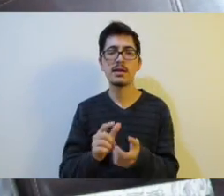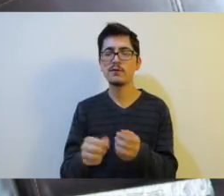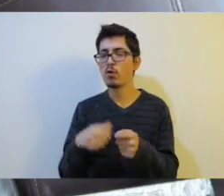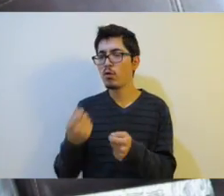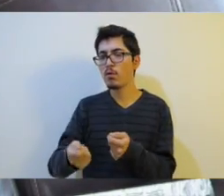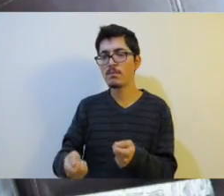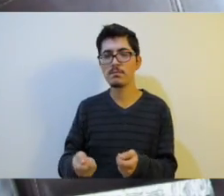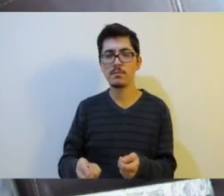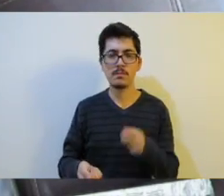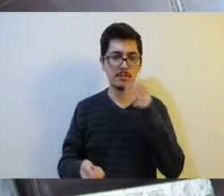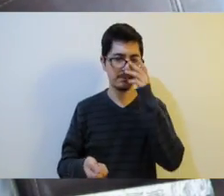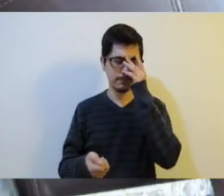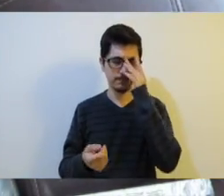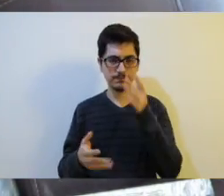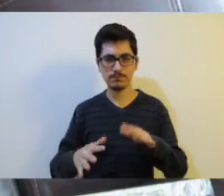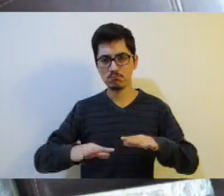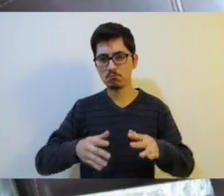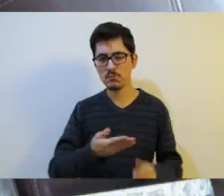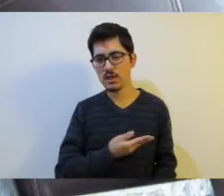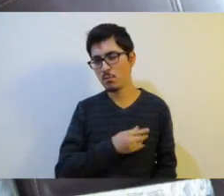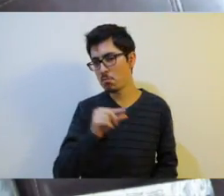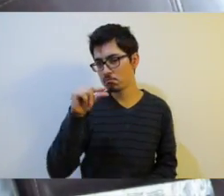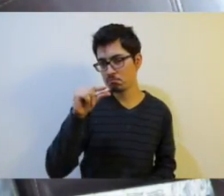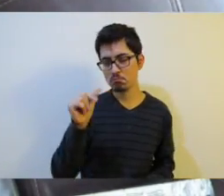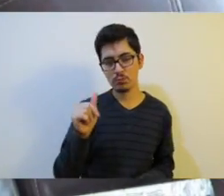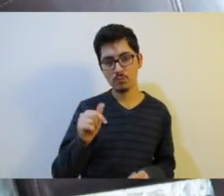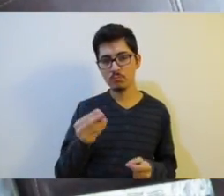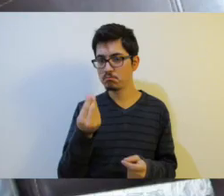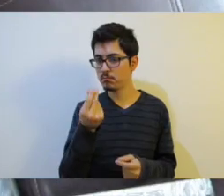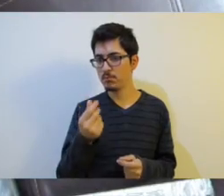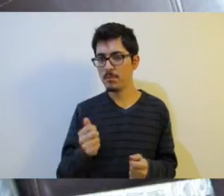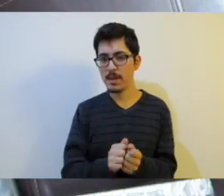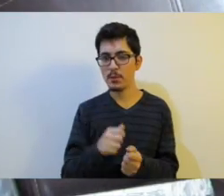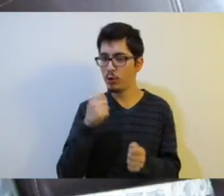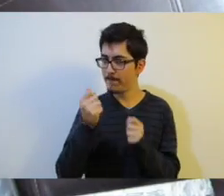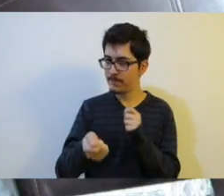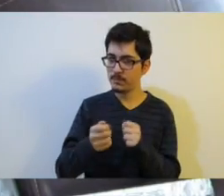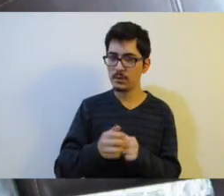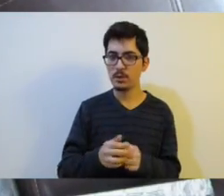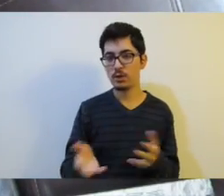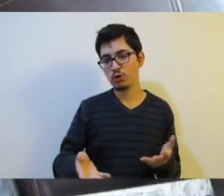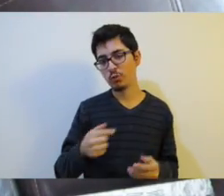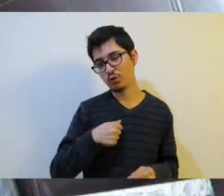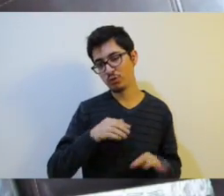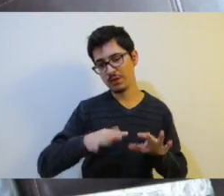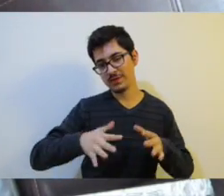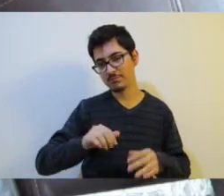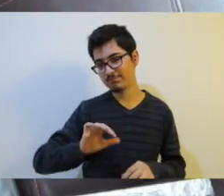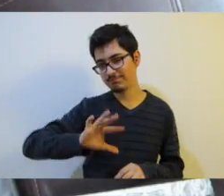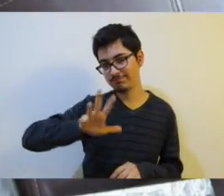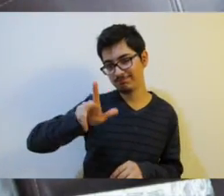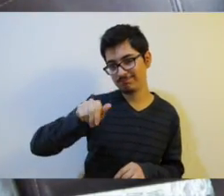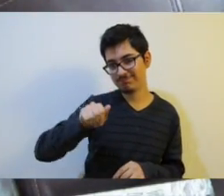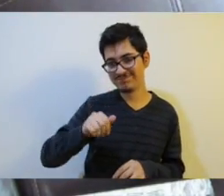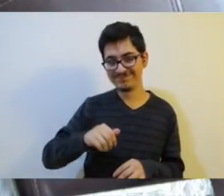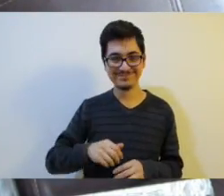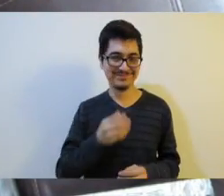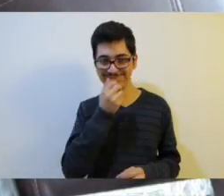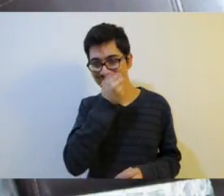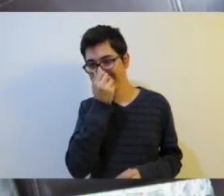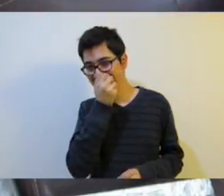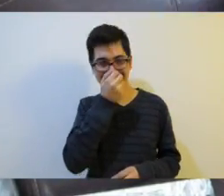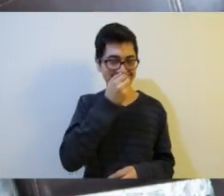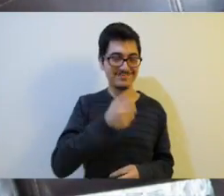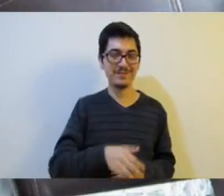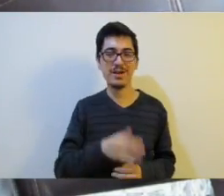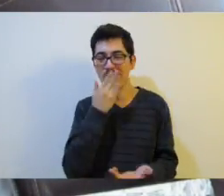llevarse. Obviamente partiendo desde la perspectiva de que tenemos cierta cantidad de dinero para poder acceder. No como yo, que a veces hay que explicar el